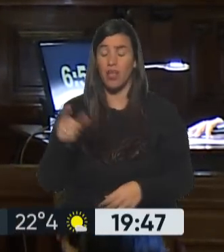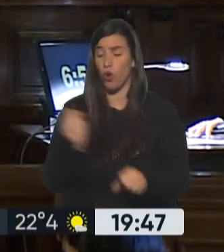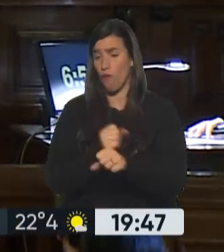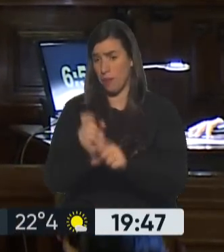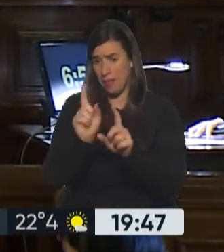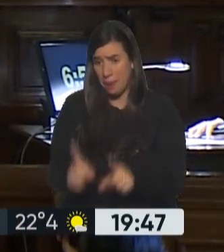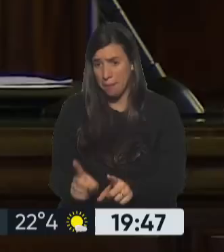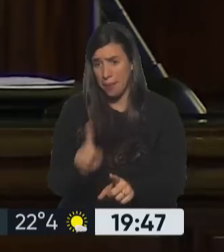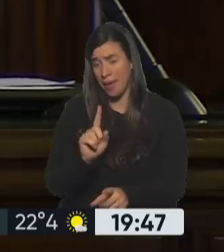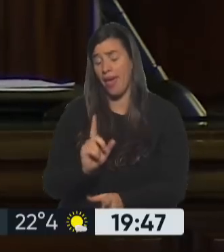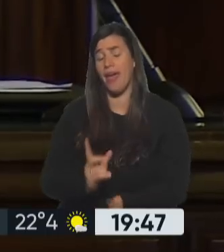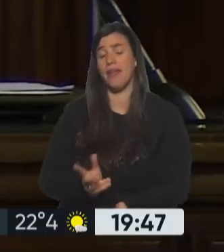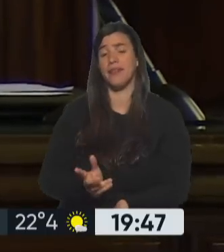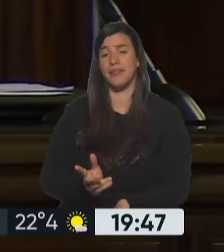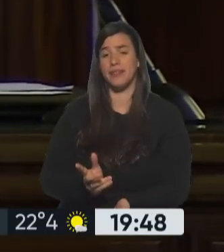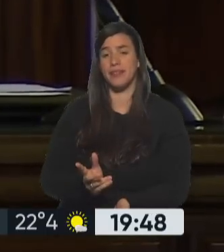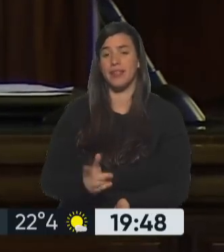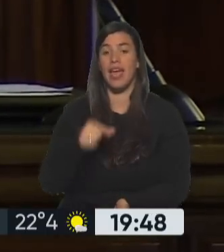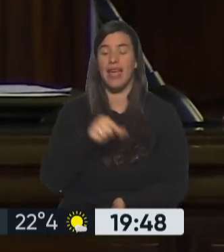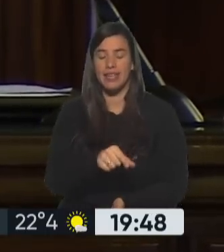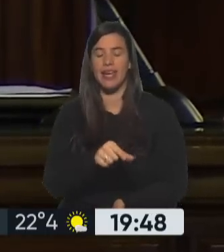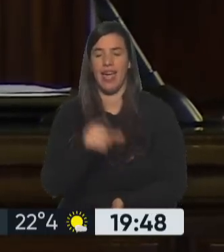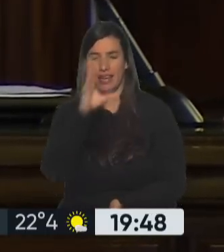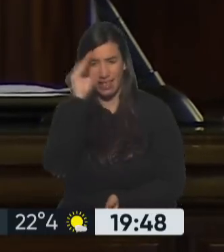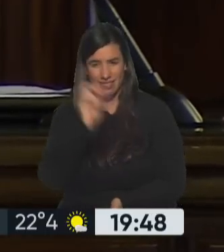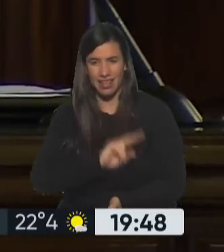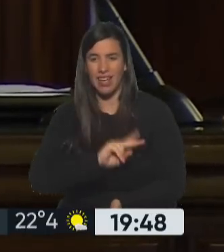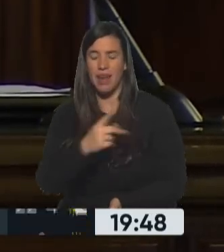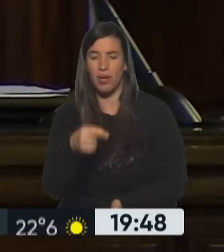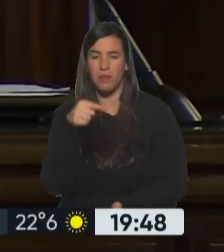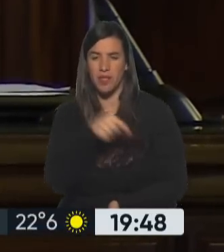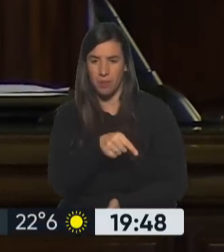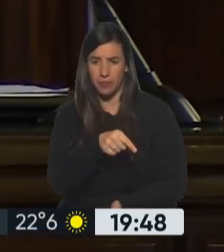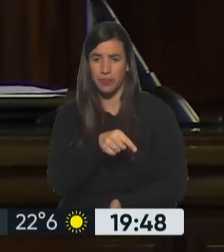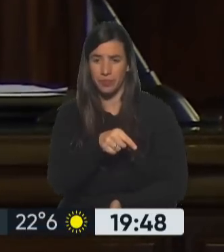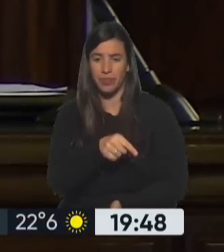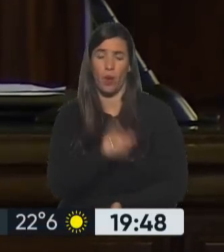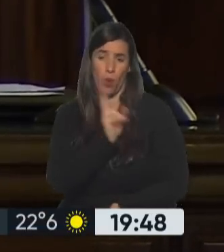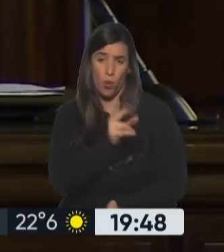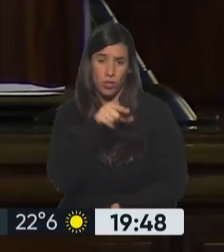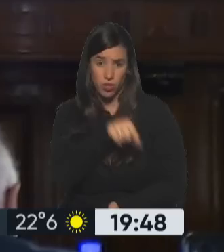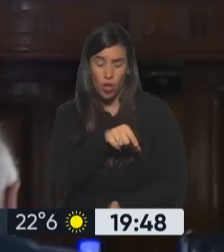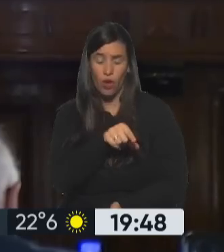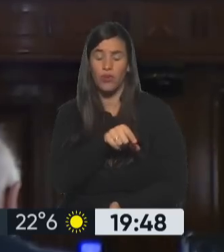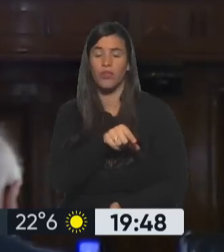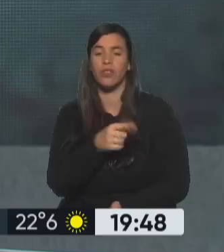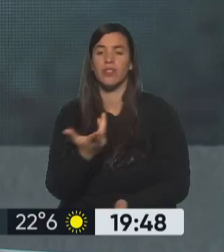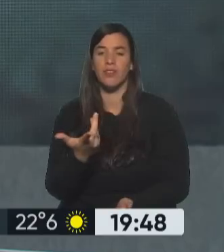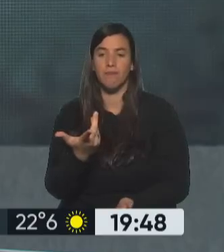además que la proscripción a Cristina no es una fantasía, sino es un hecho que puede materializarse en cualquier